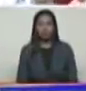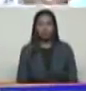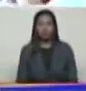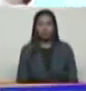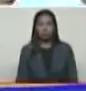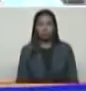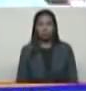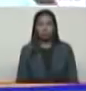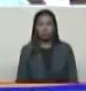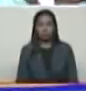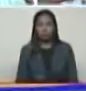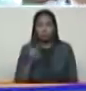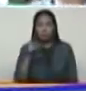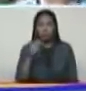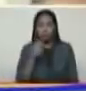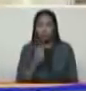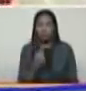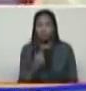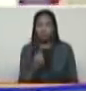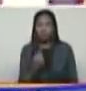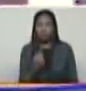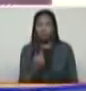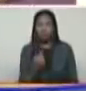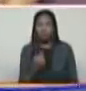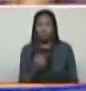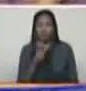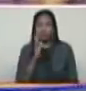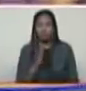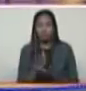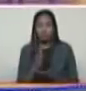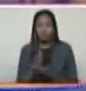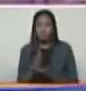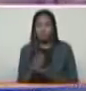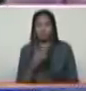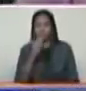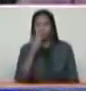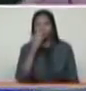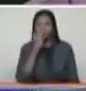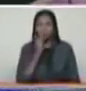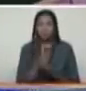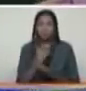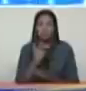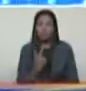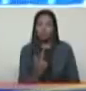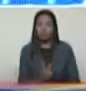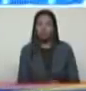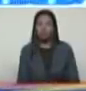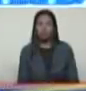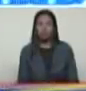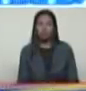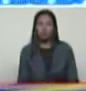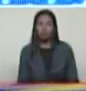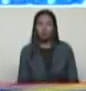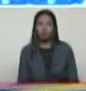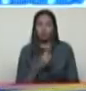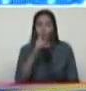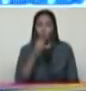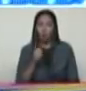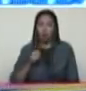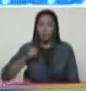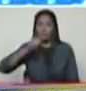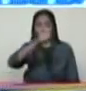Por eso yo les digo, con las dos manos, siempre lo digo, con las dos manos, con una,